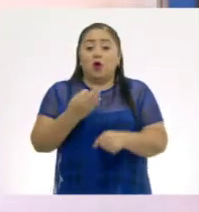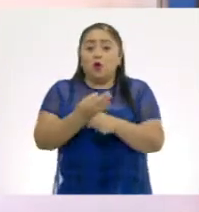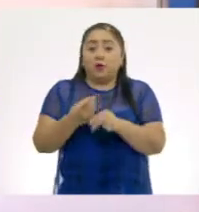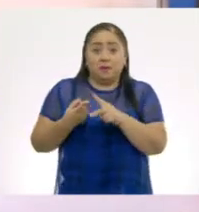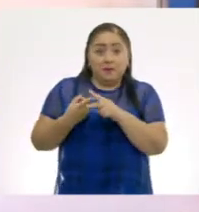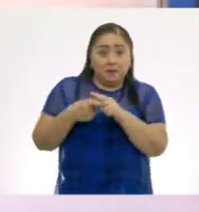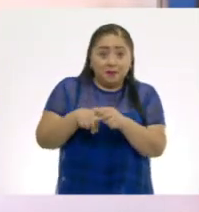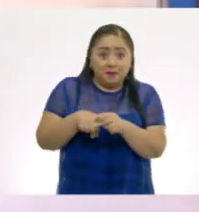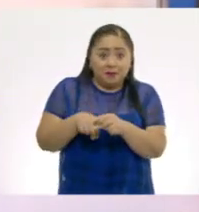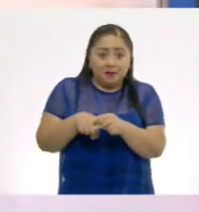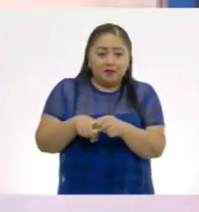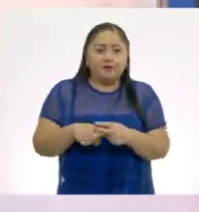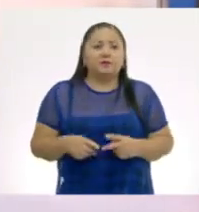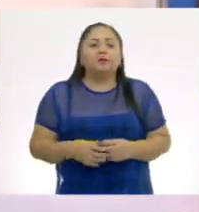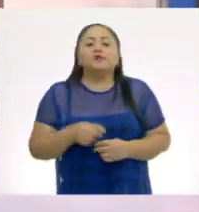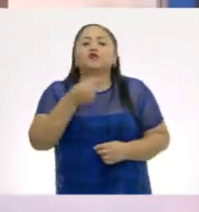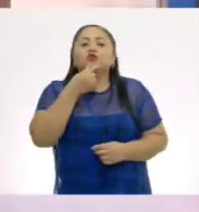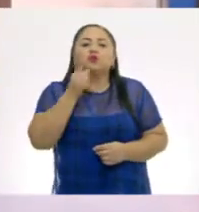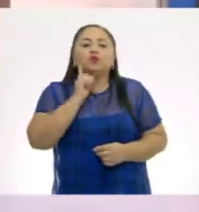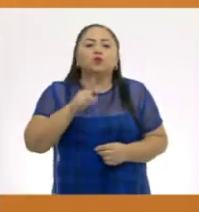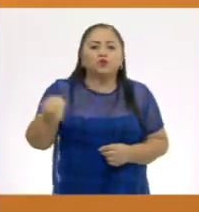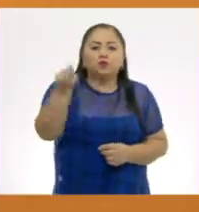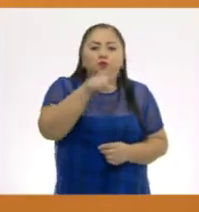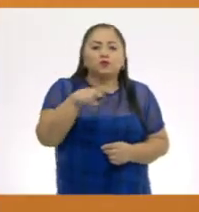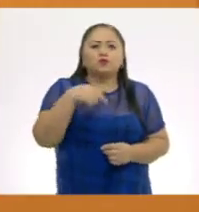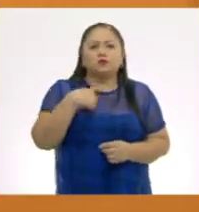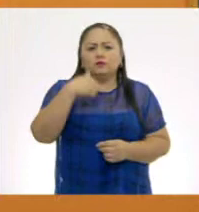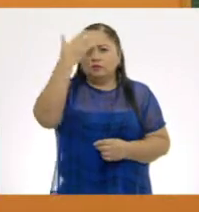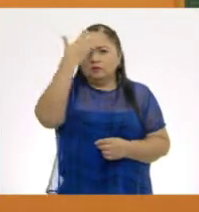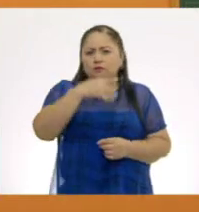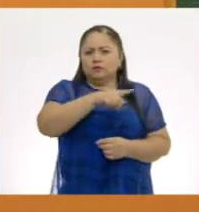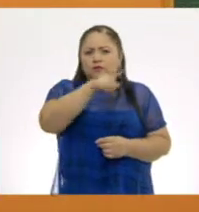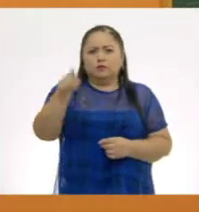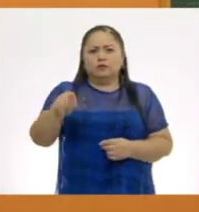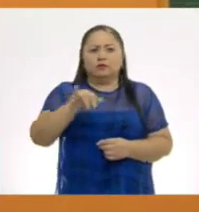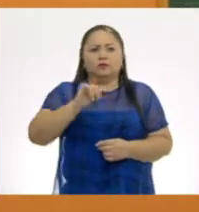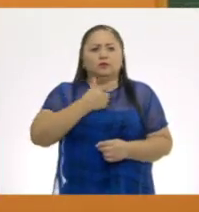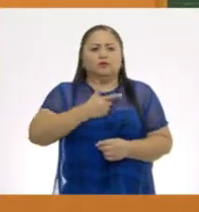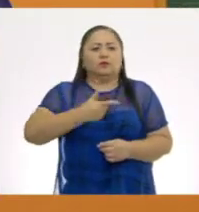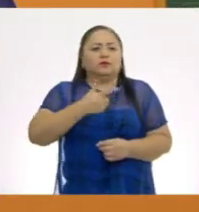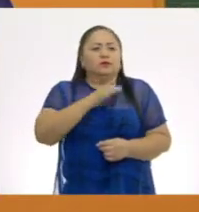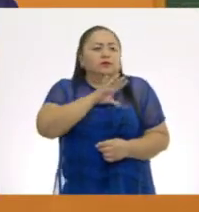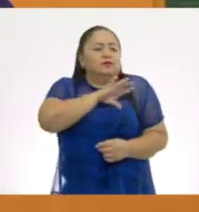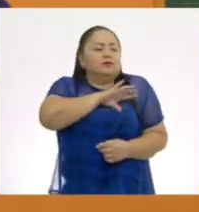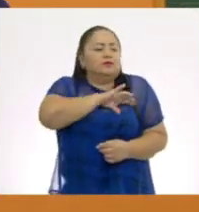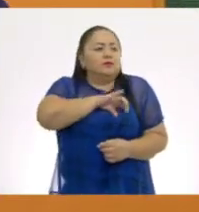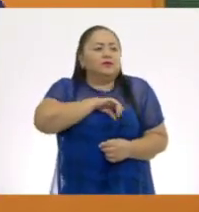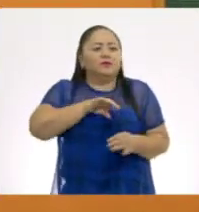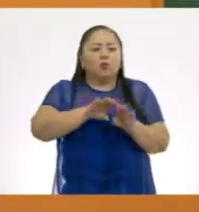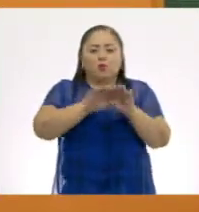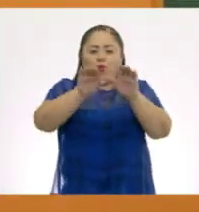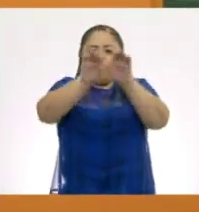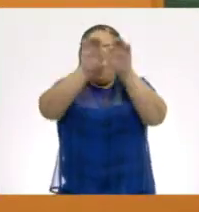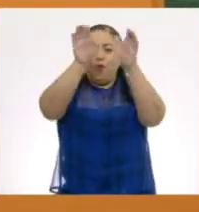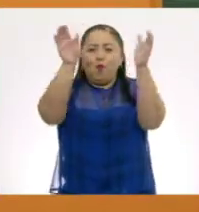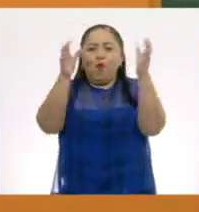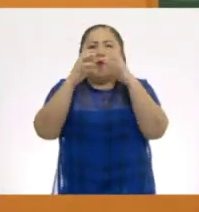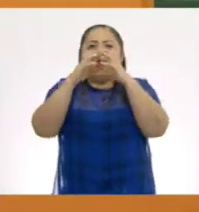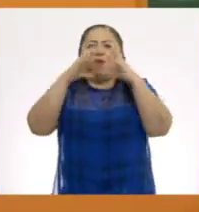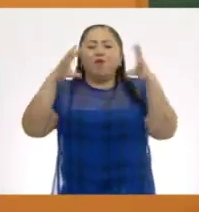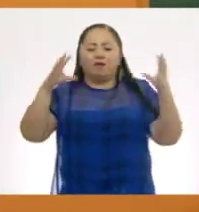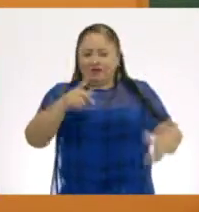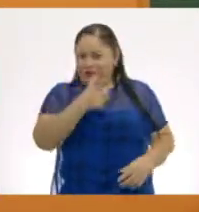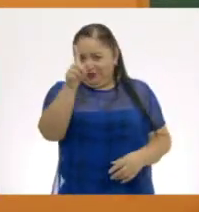comenzar, niños y niñas, yo sé que a ustedes esto les va a encantar. Burbujas. Oh, sí. ¿A quién no